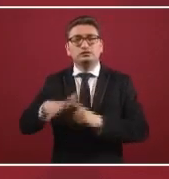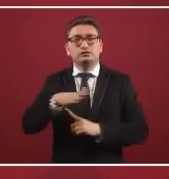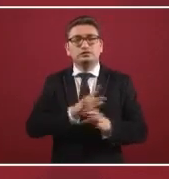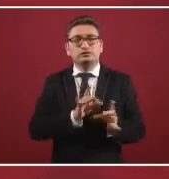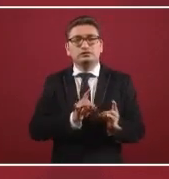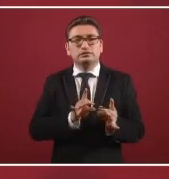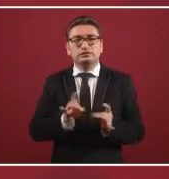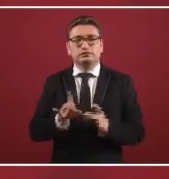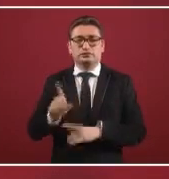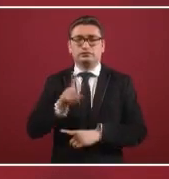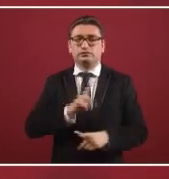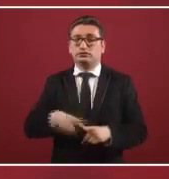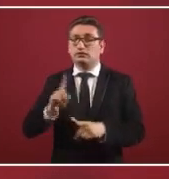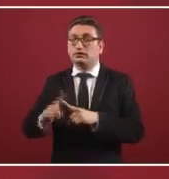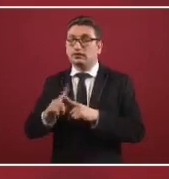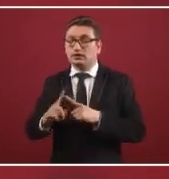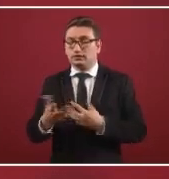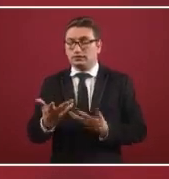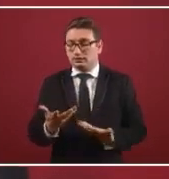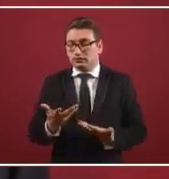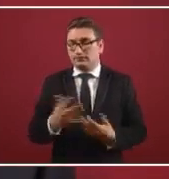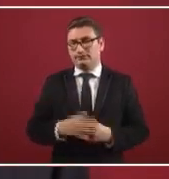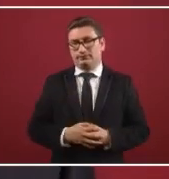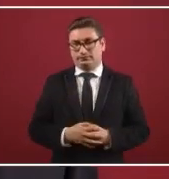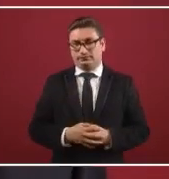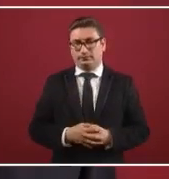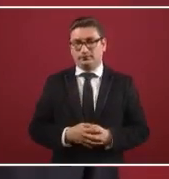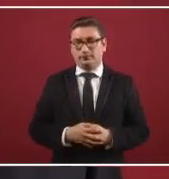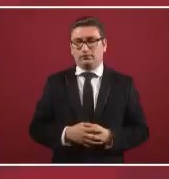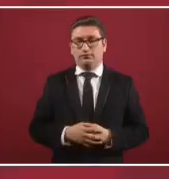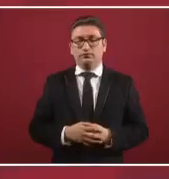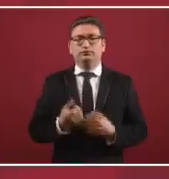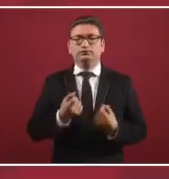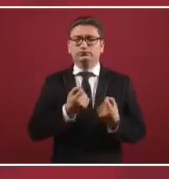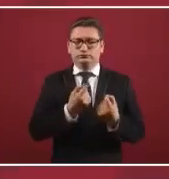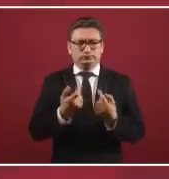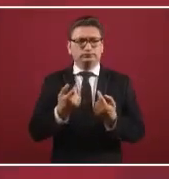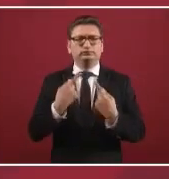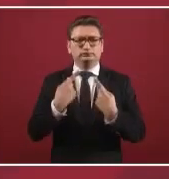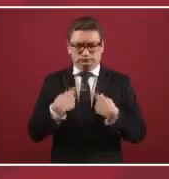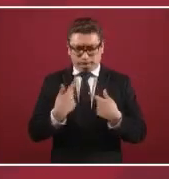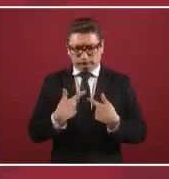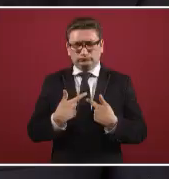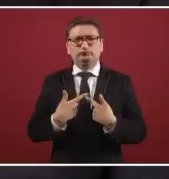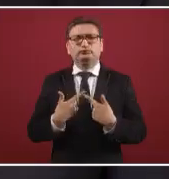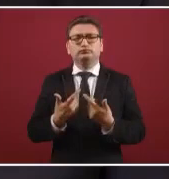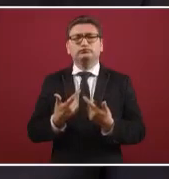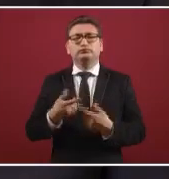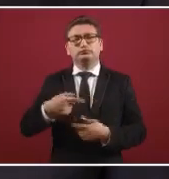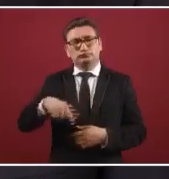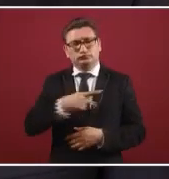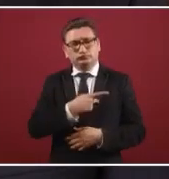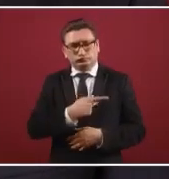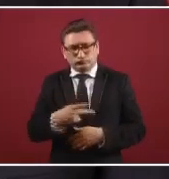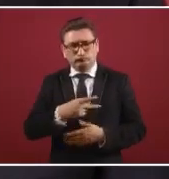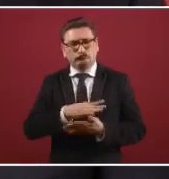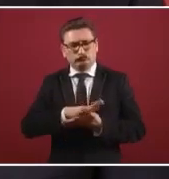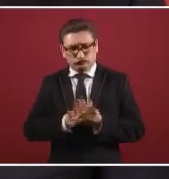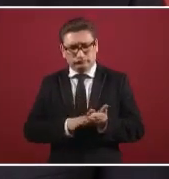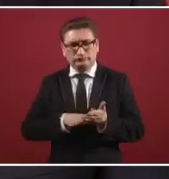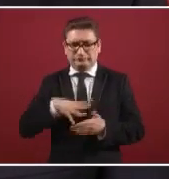que se manifiestan. Qué bueno que hay gente humilde, pobre, que a pesar de todo eso obtienen